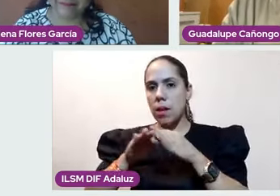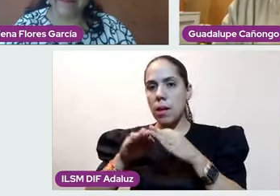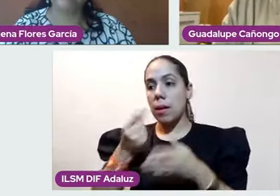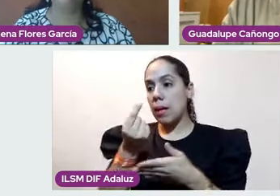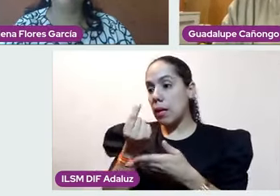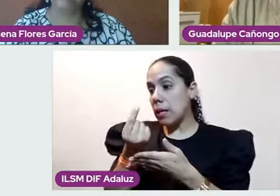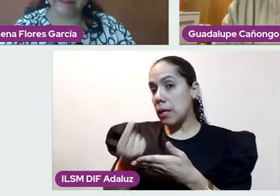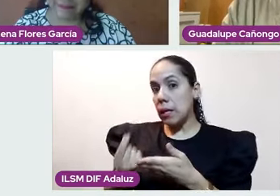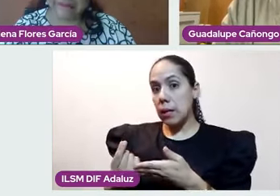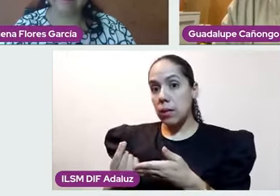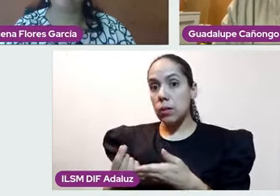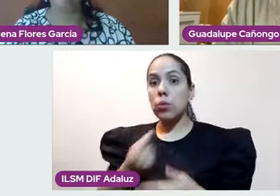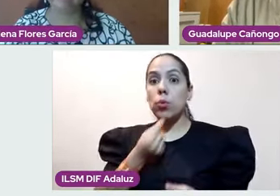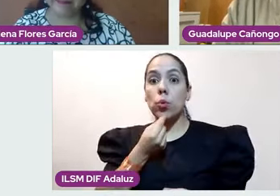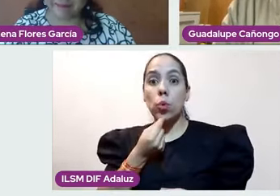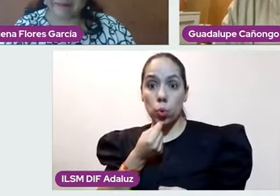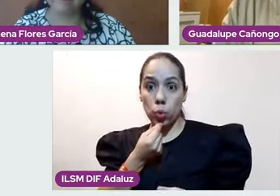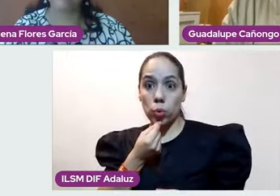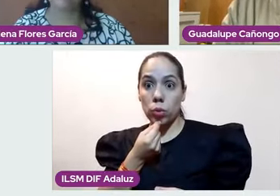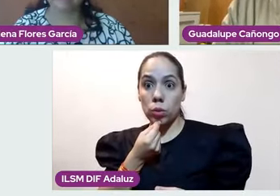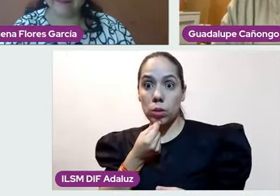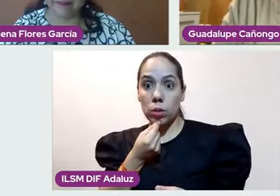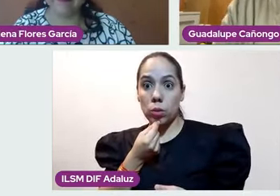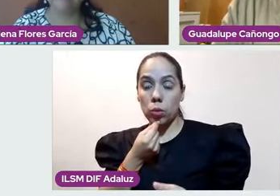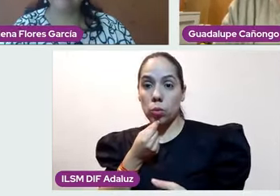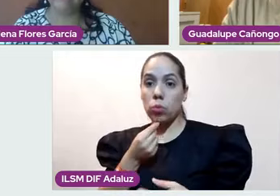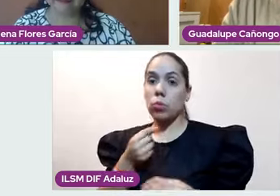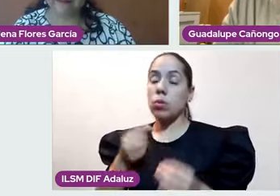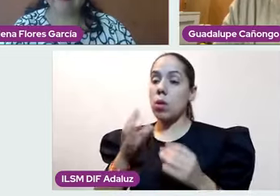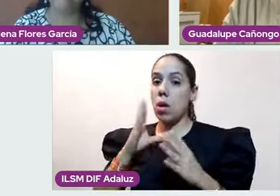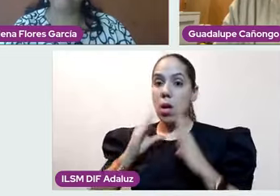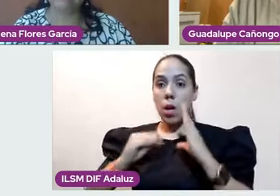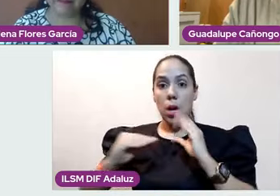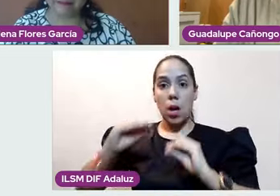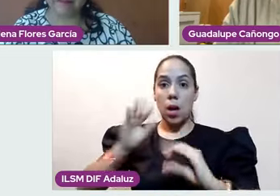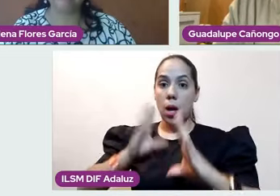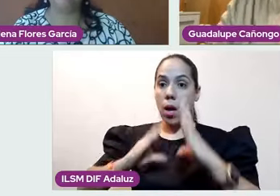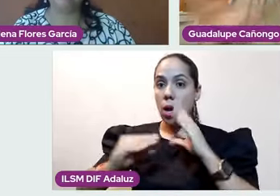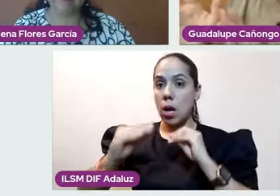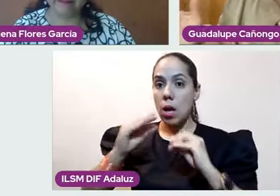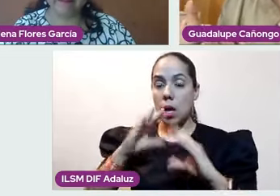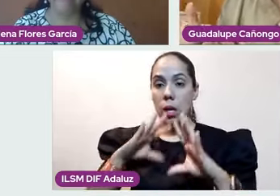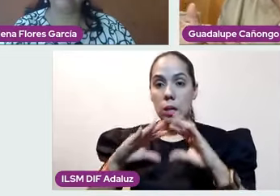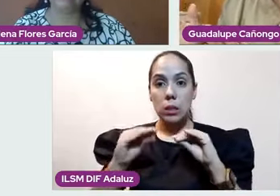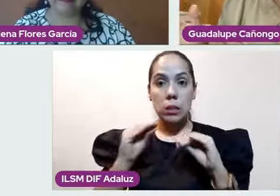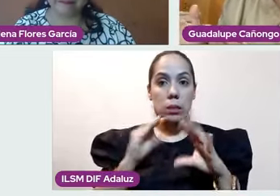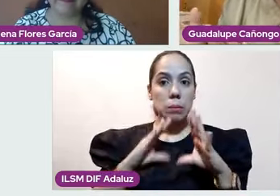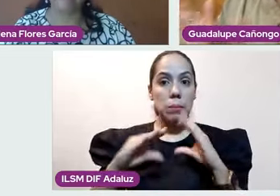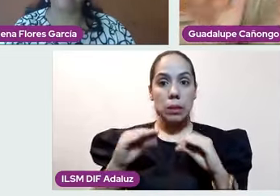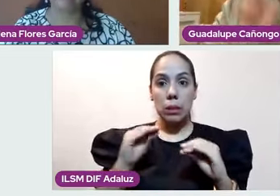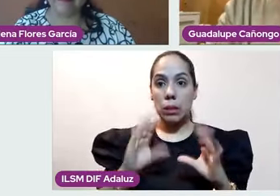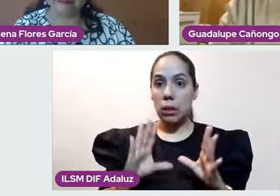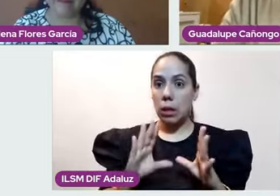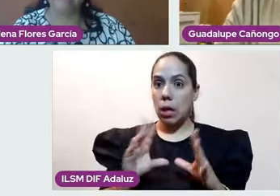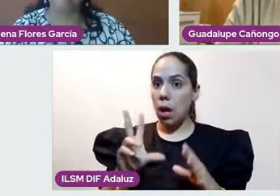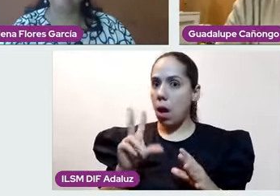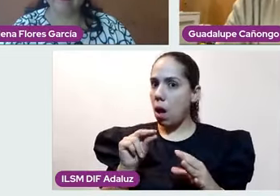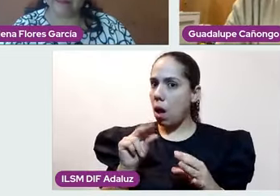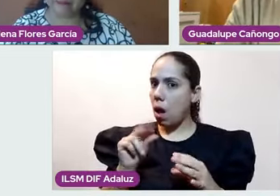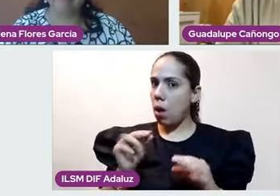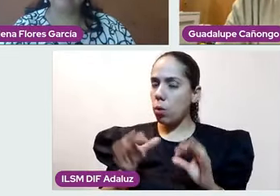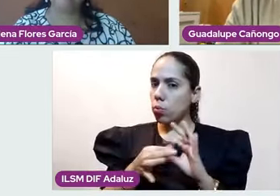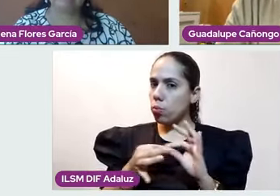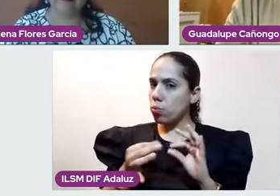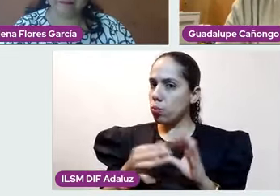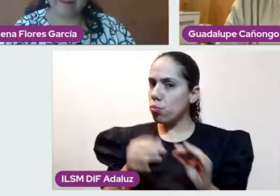tema de envejecimiento o trabajar el tema de vejez no necesariamente implica trabajar solo con personas mayores. Tenemos que